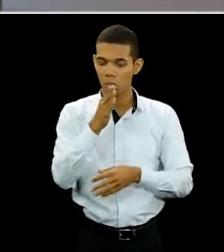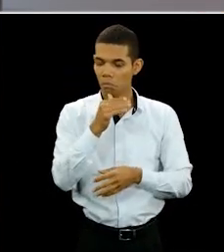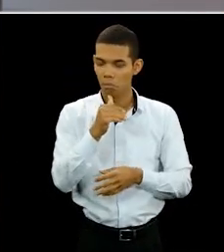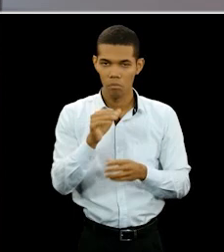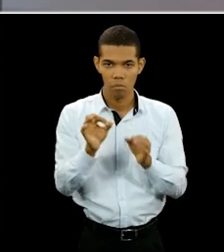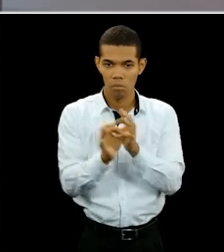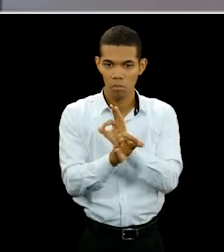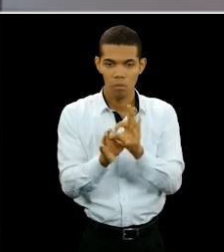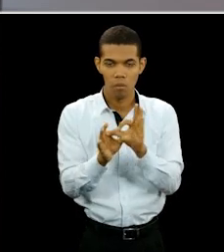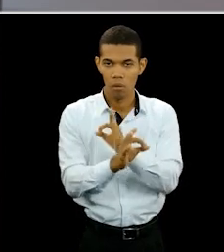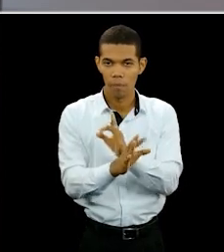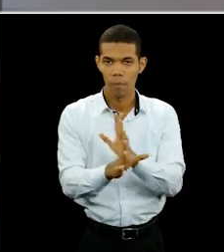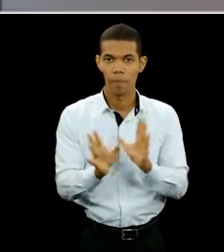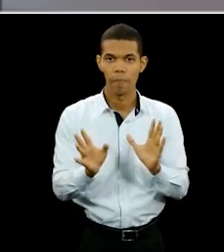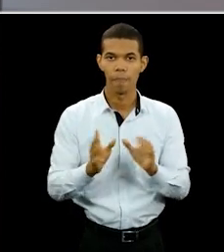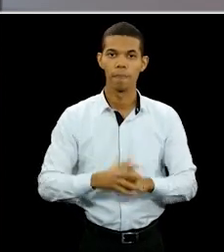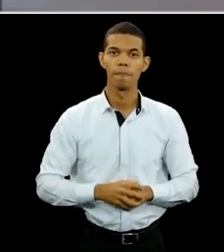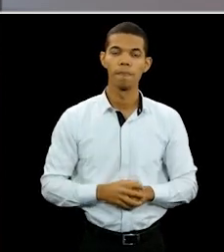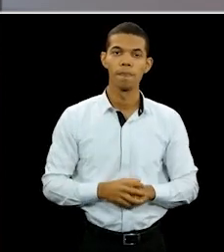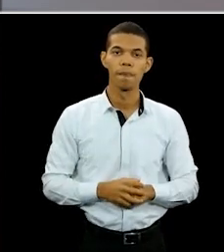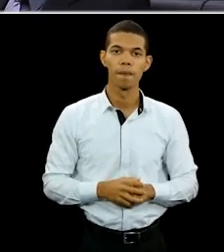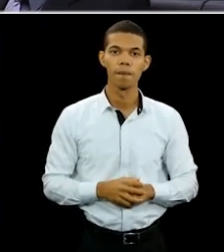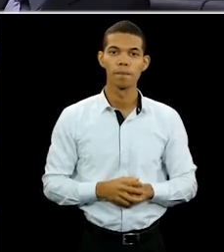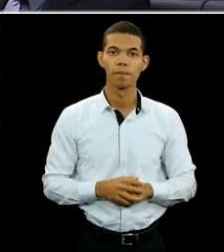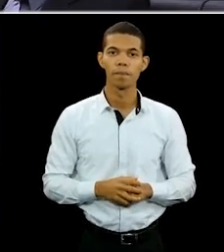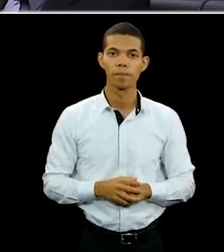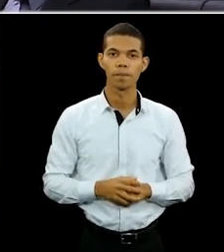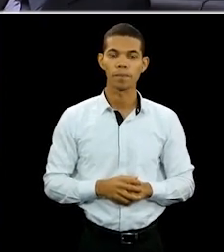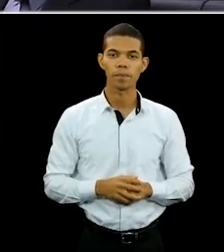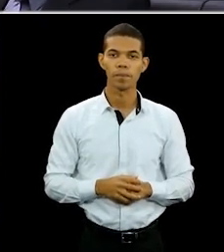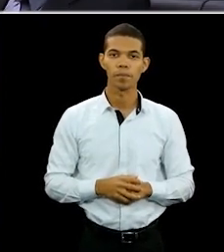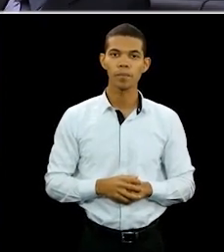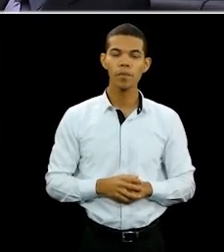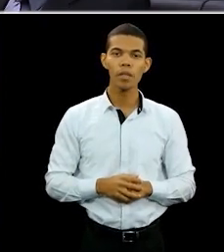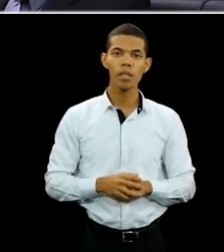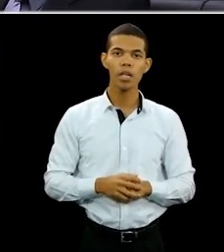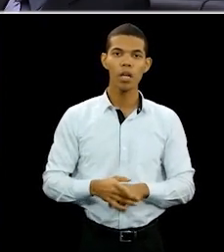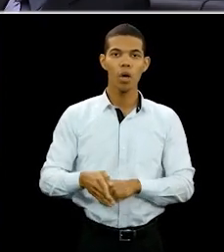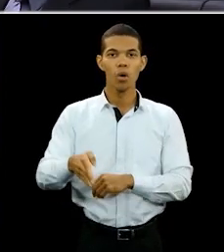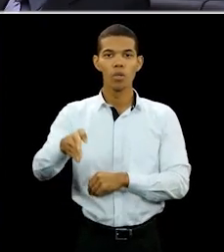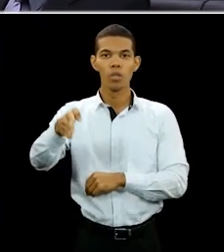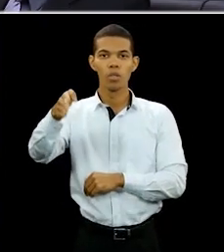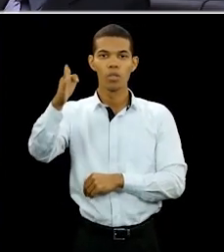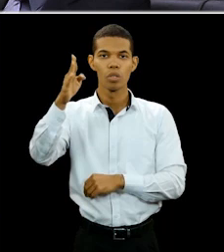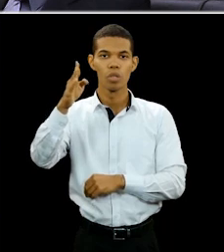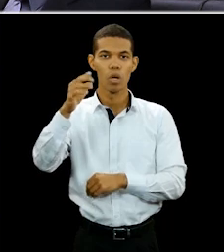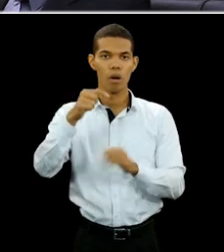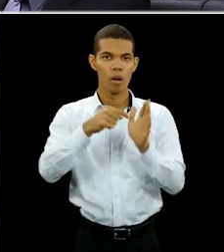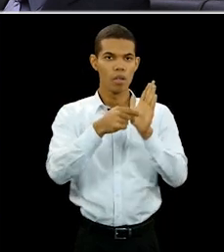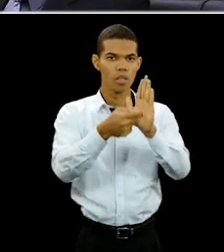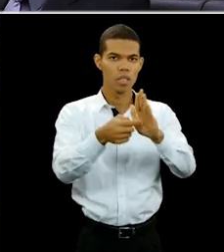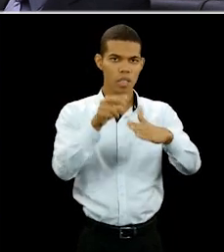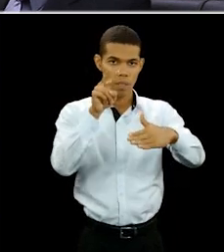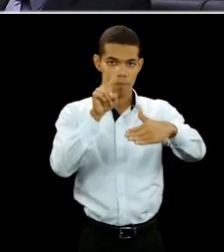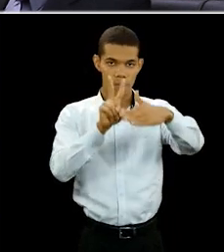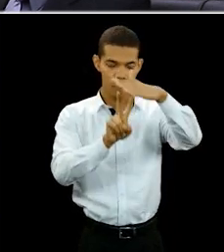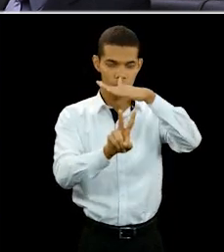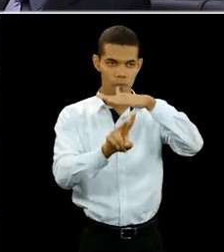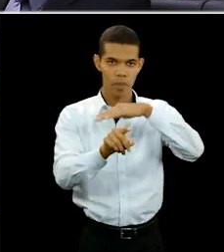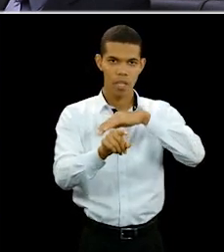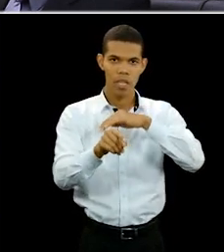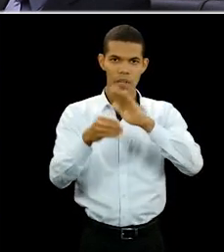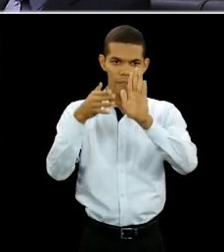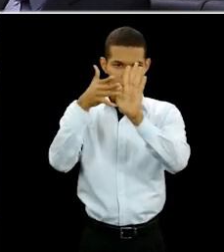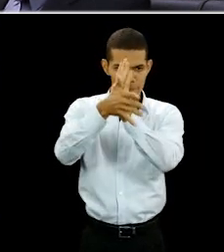eh indicaciones de mensajes de amor al pueblo es que Dios había profetizado muchos años atrás con El Profeta